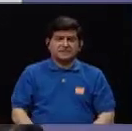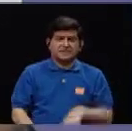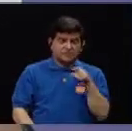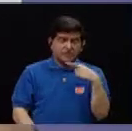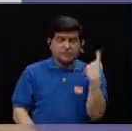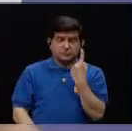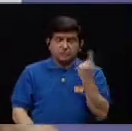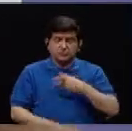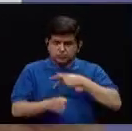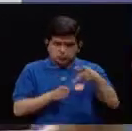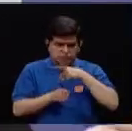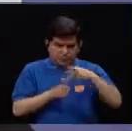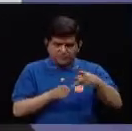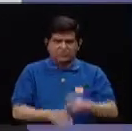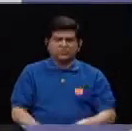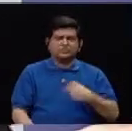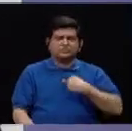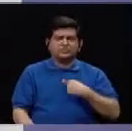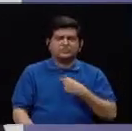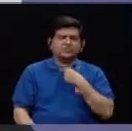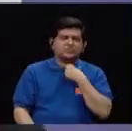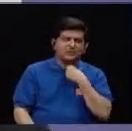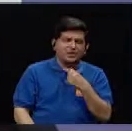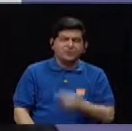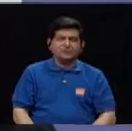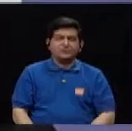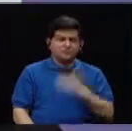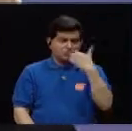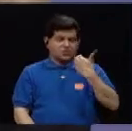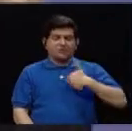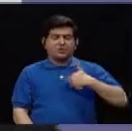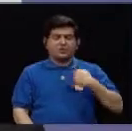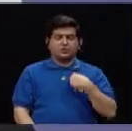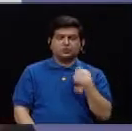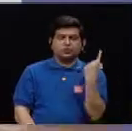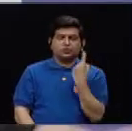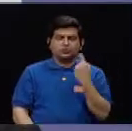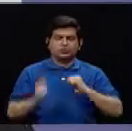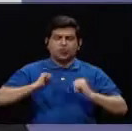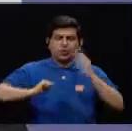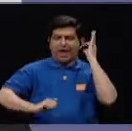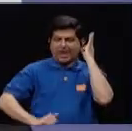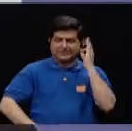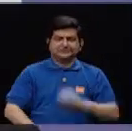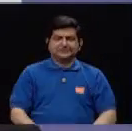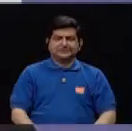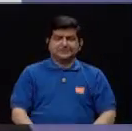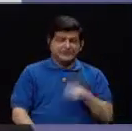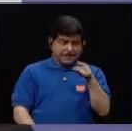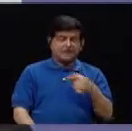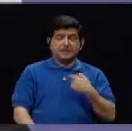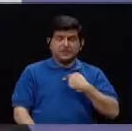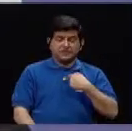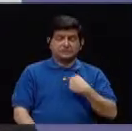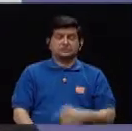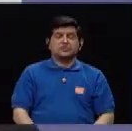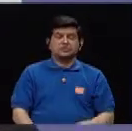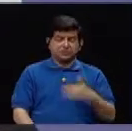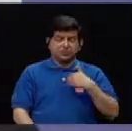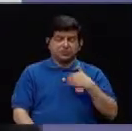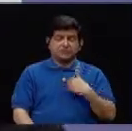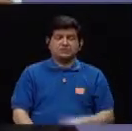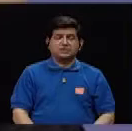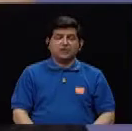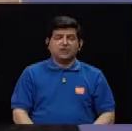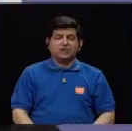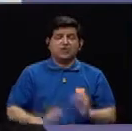sea tu única profesión. Yo tengo el gusto y el privilegio de decir que soy solo actriz y solo de eso vivo. Doy clases